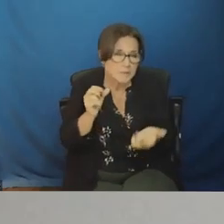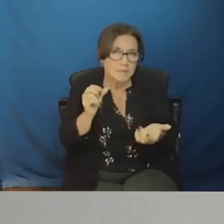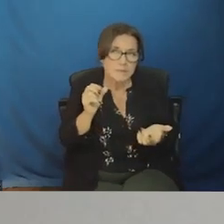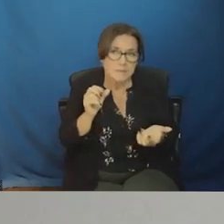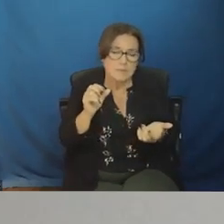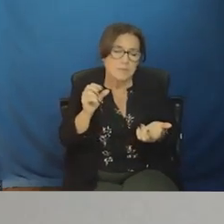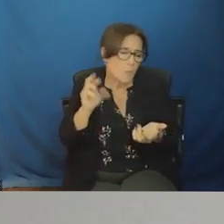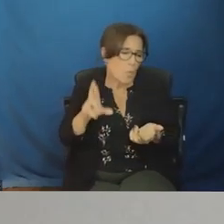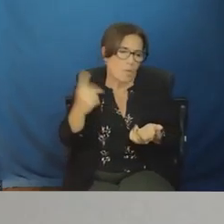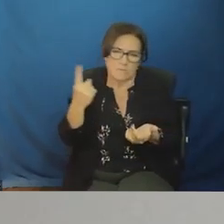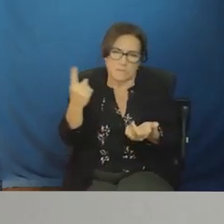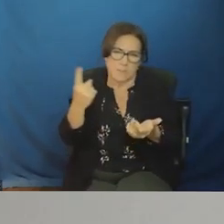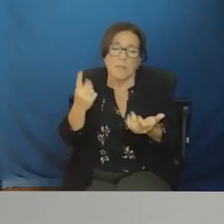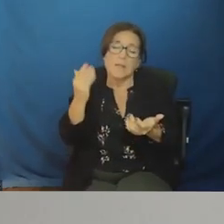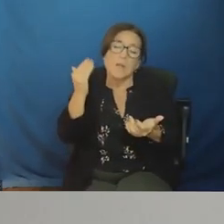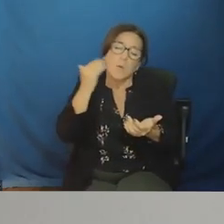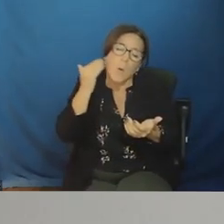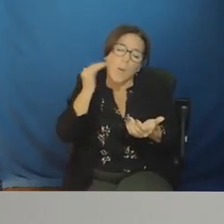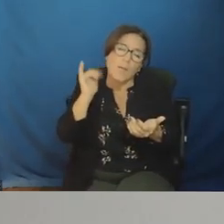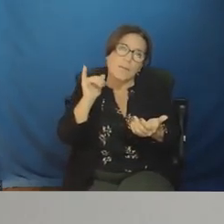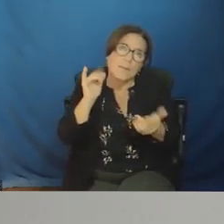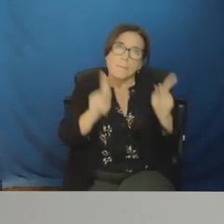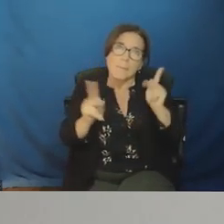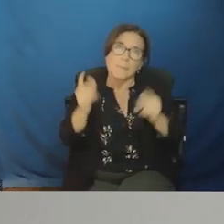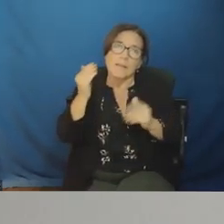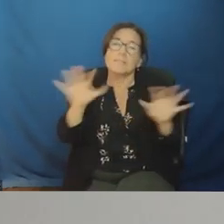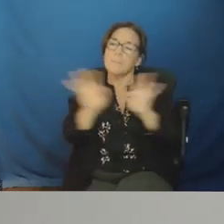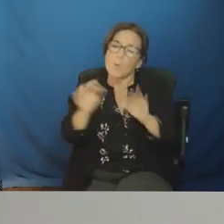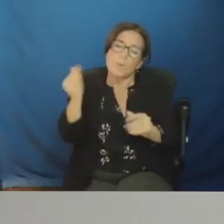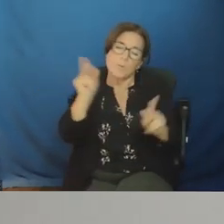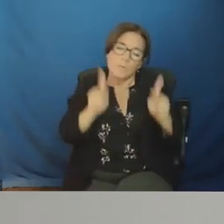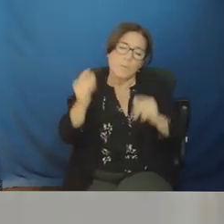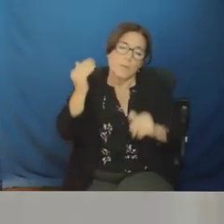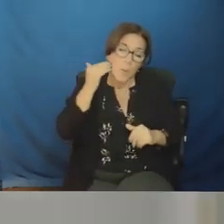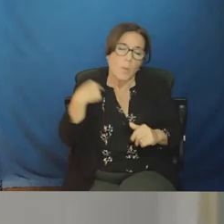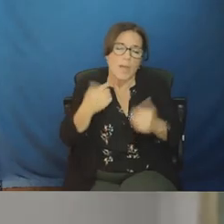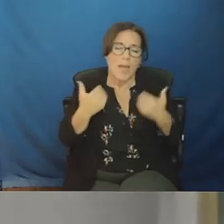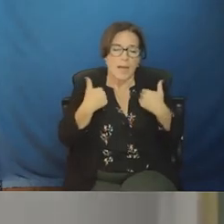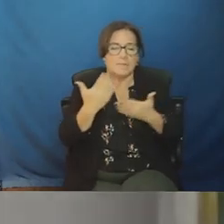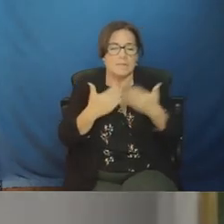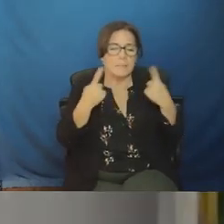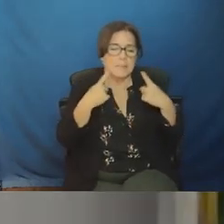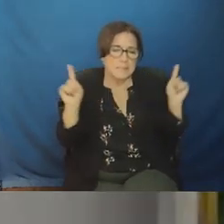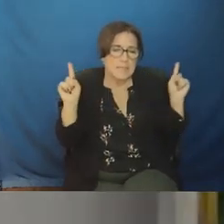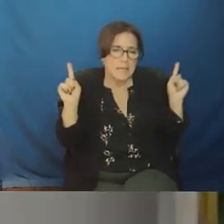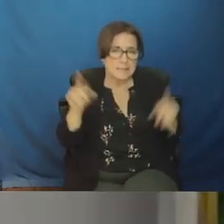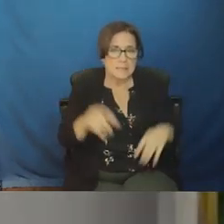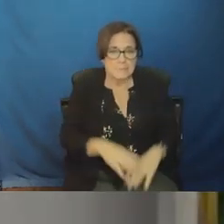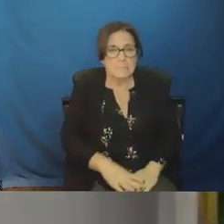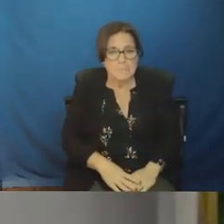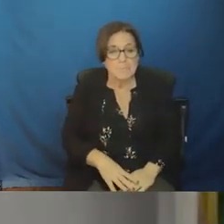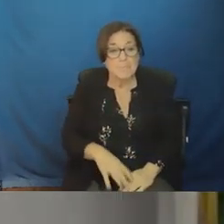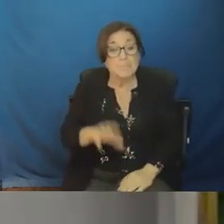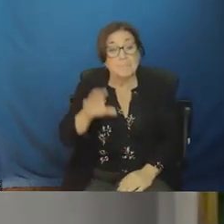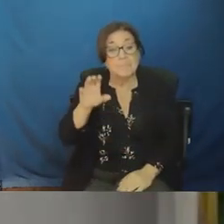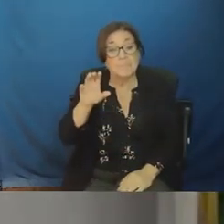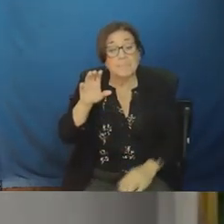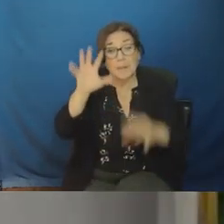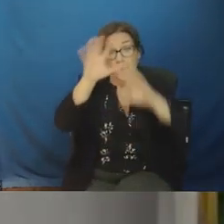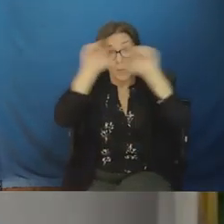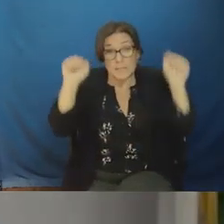para que la gente sepa que hay un éxito y que nos dirigimos hacia la dirección correcta gracias